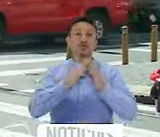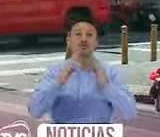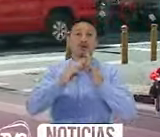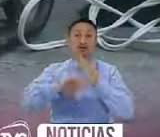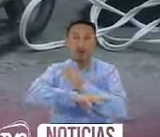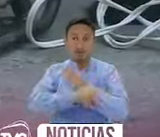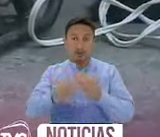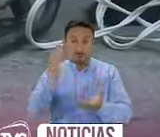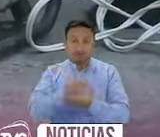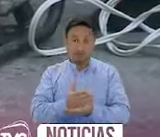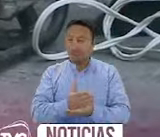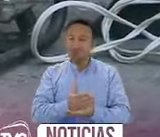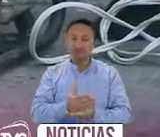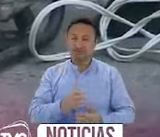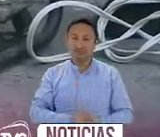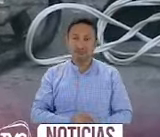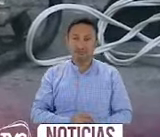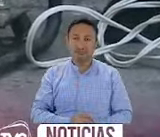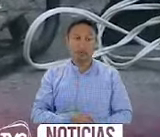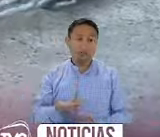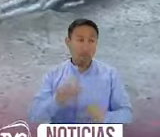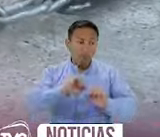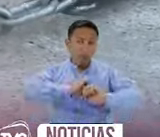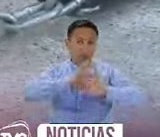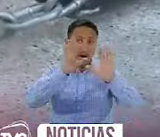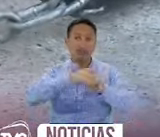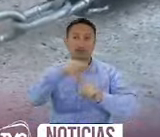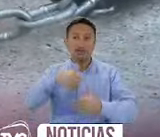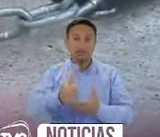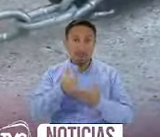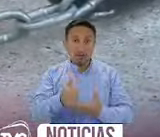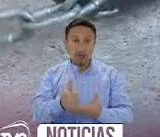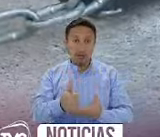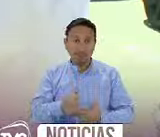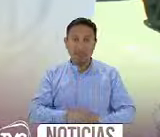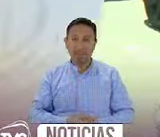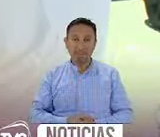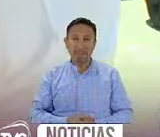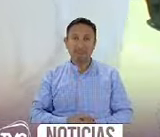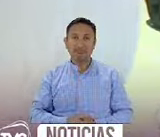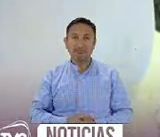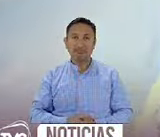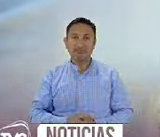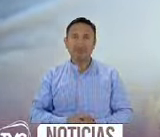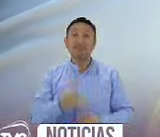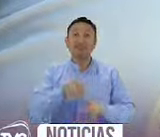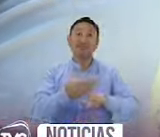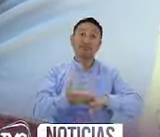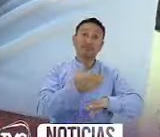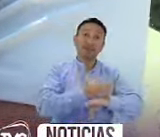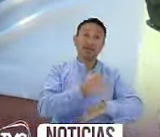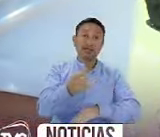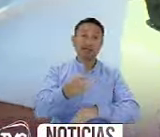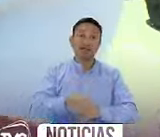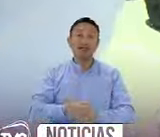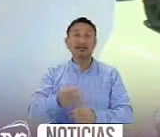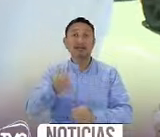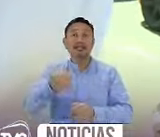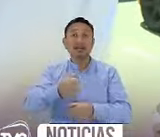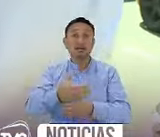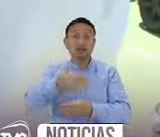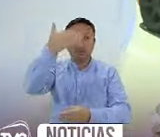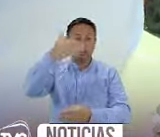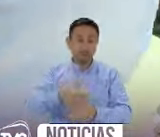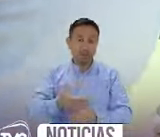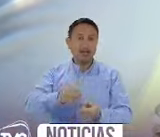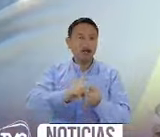se realizan a plena vista, sin que nadie se atreva a intervenir. Sino el mes pasado le intentaron abrir la Lanfor, por eso él tuvo que cambiar el